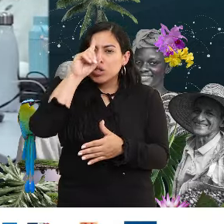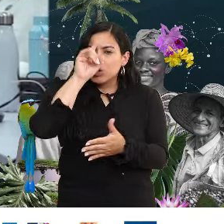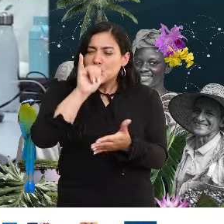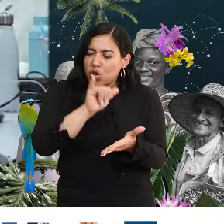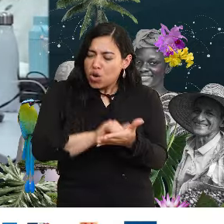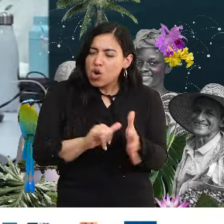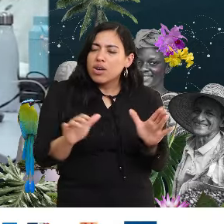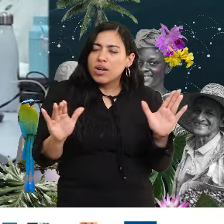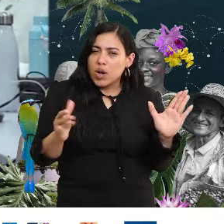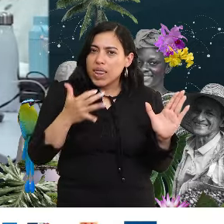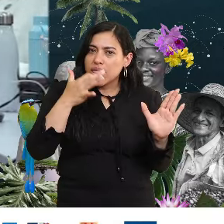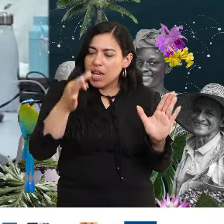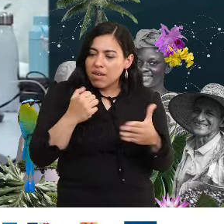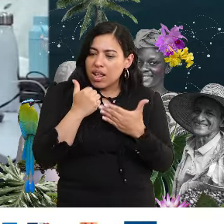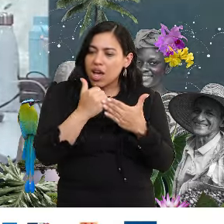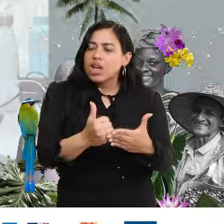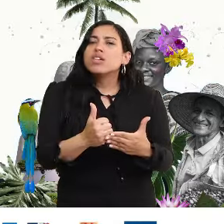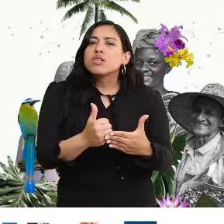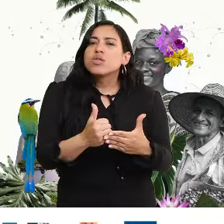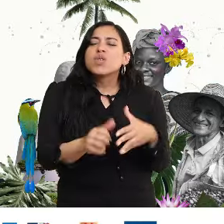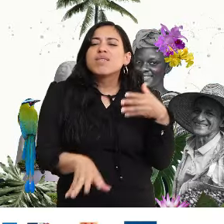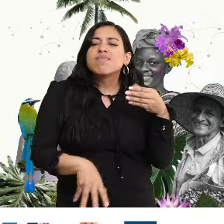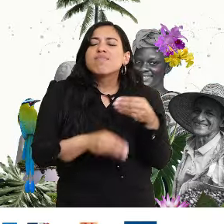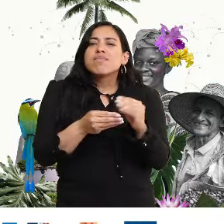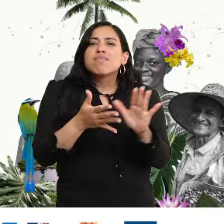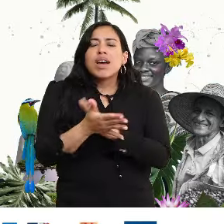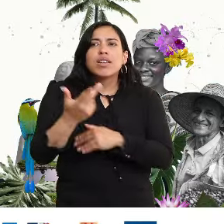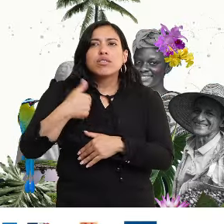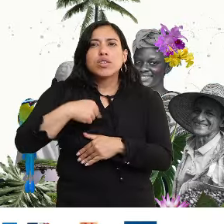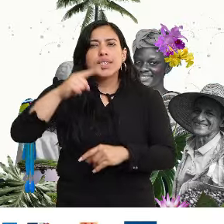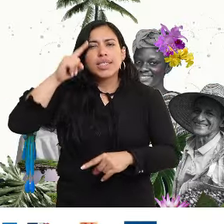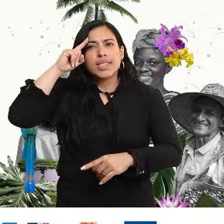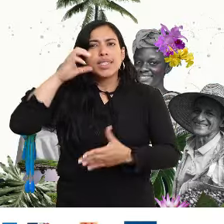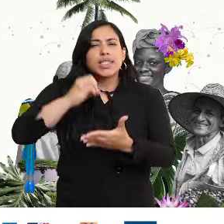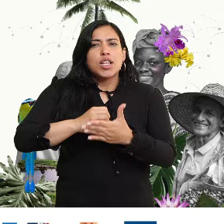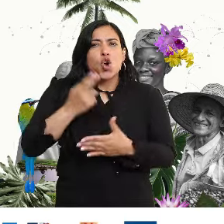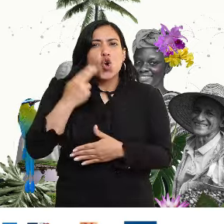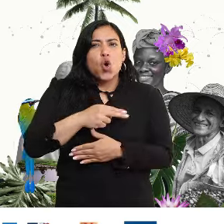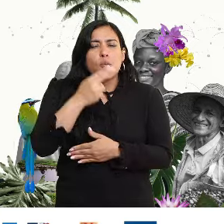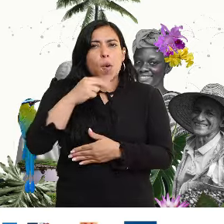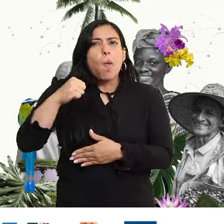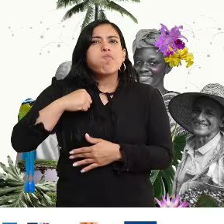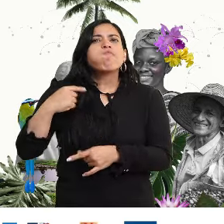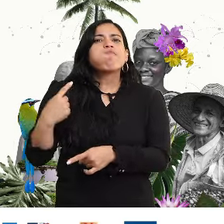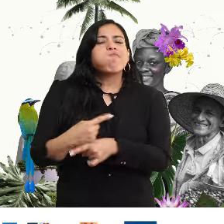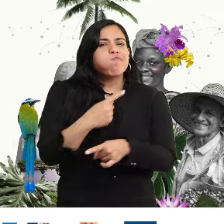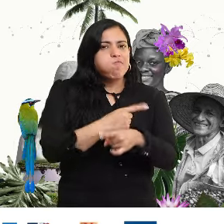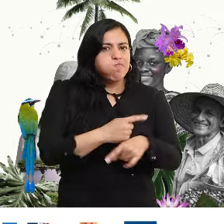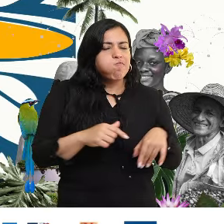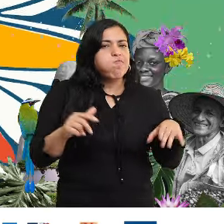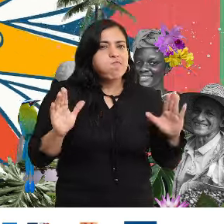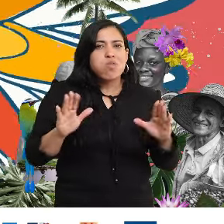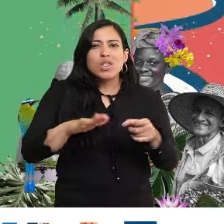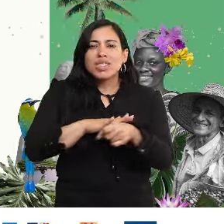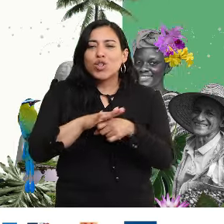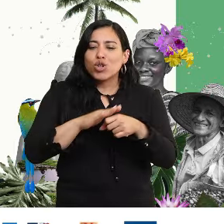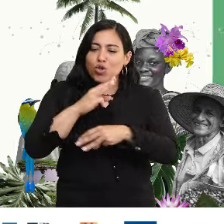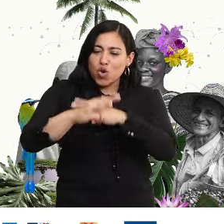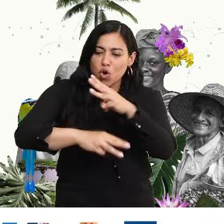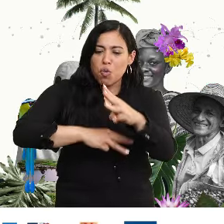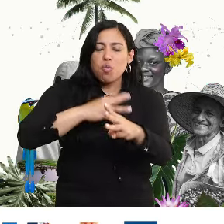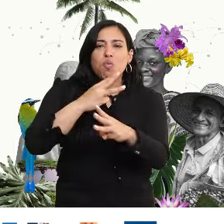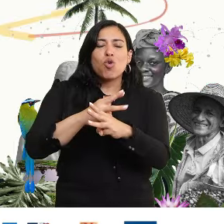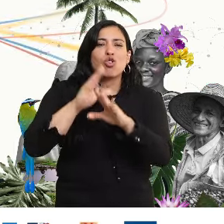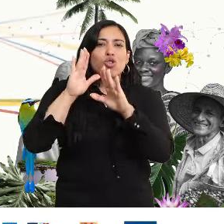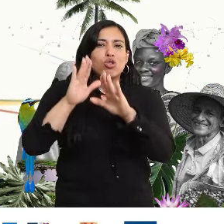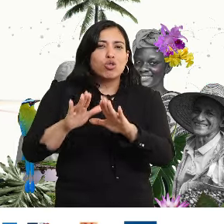puede ayudar adicionalmente para cumplir con estos compromisos que nosotros tenemos en el marco mundial